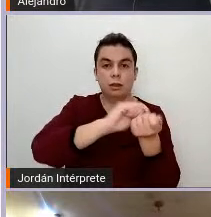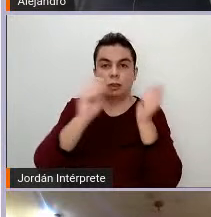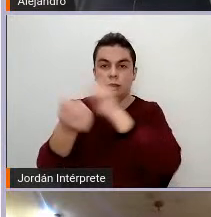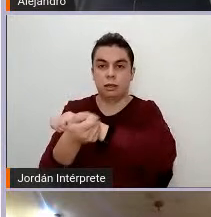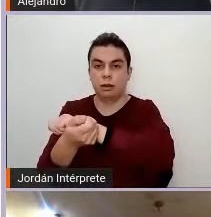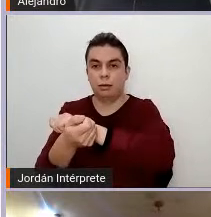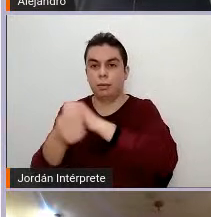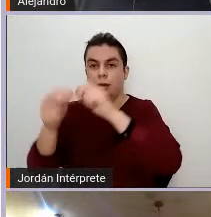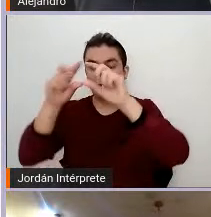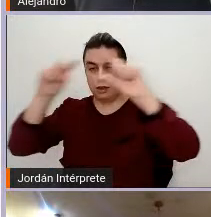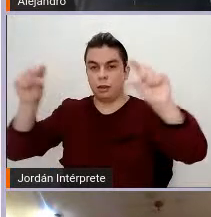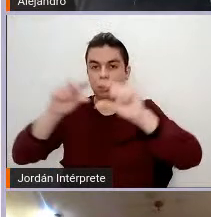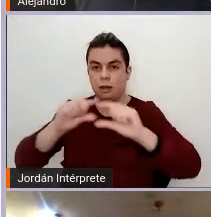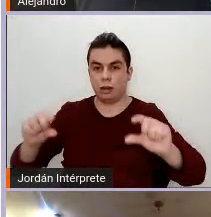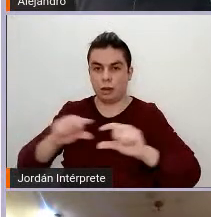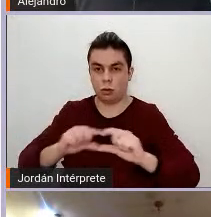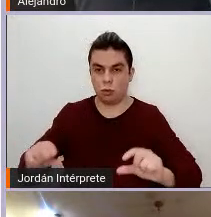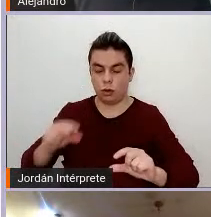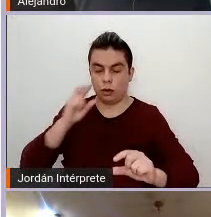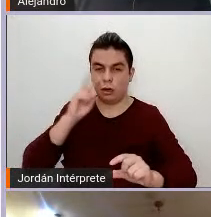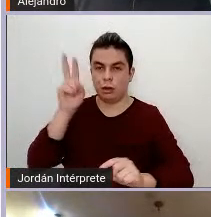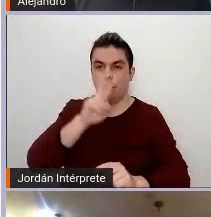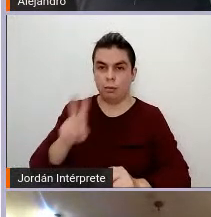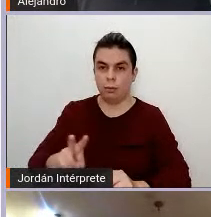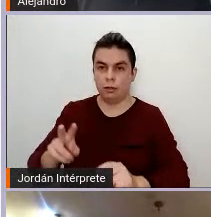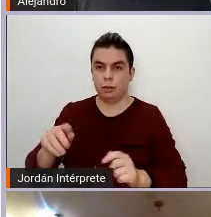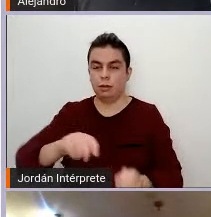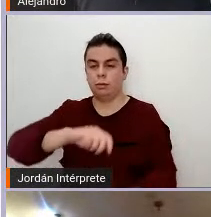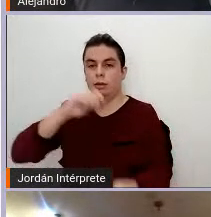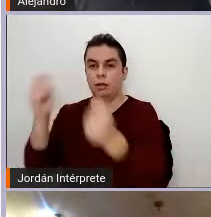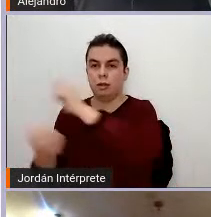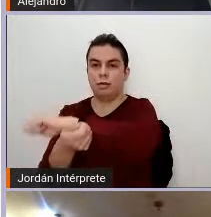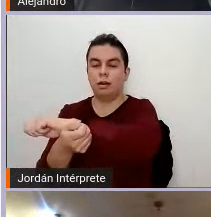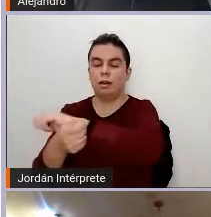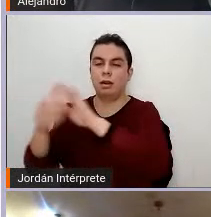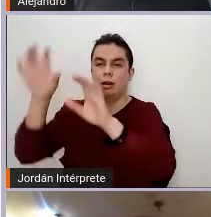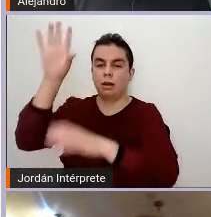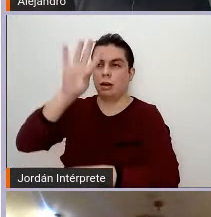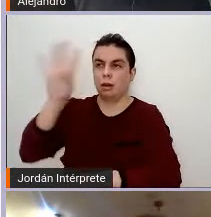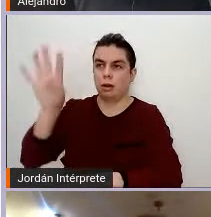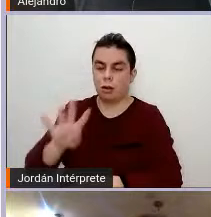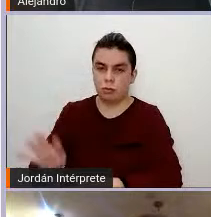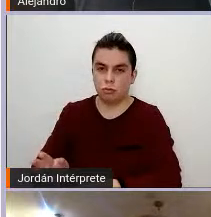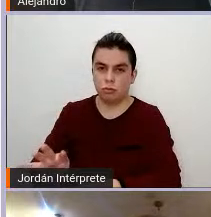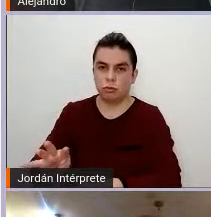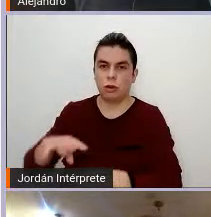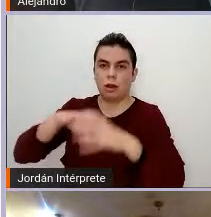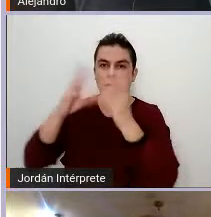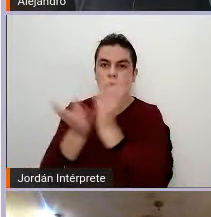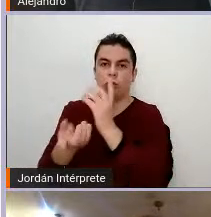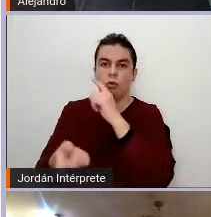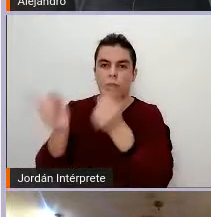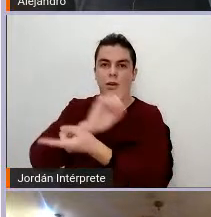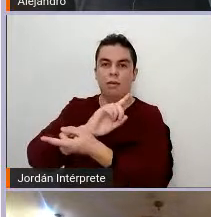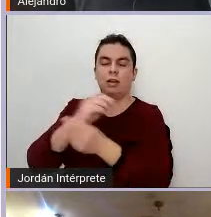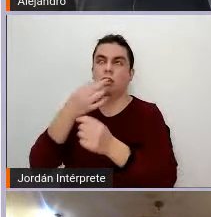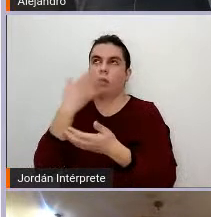al revés de la voz del pueblo en la sociedad chilena, entendida como una oposición dialógica a la voz